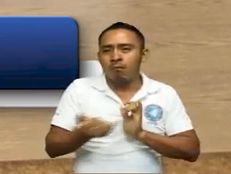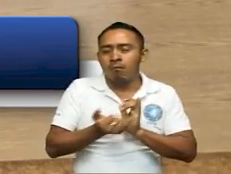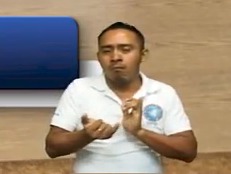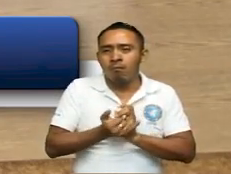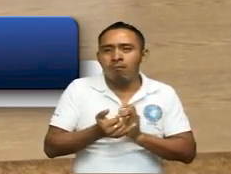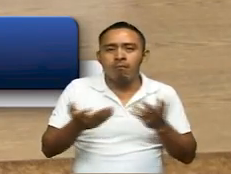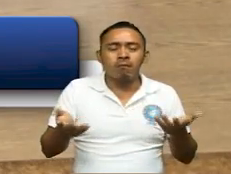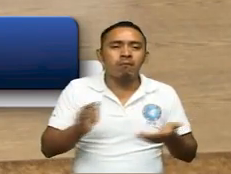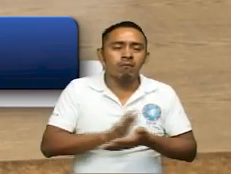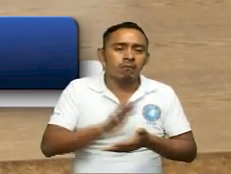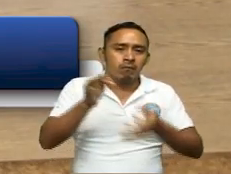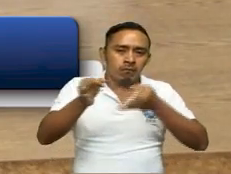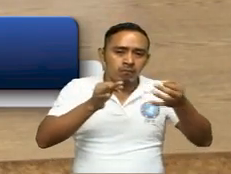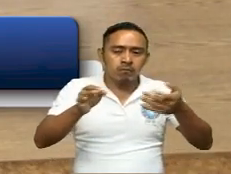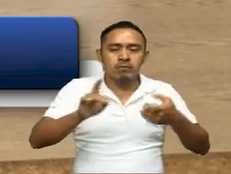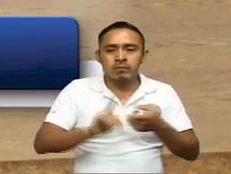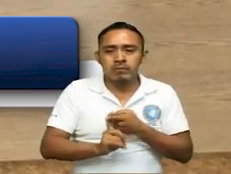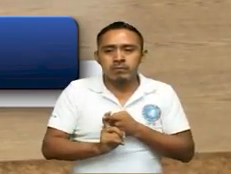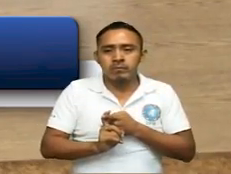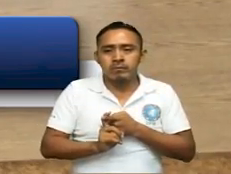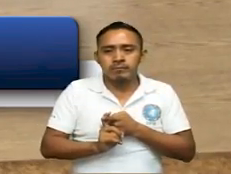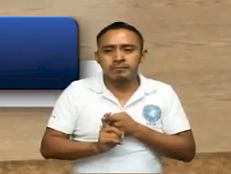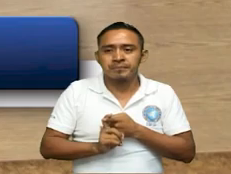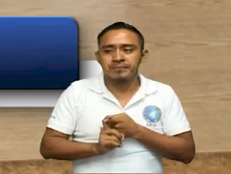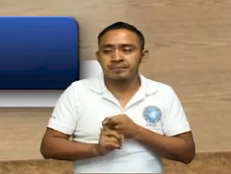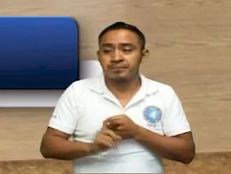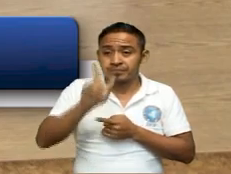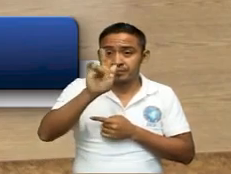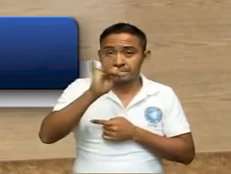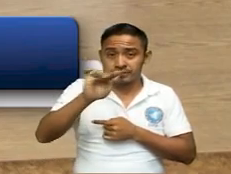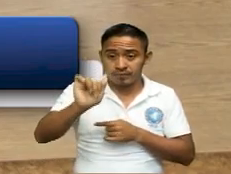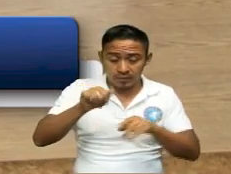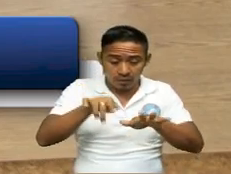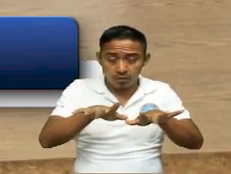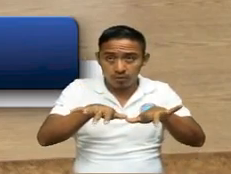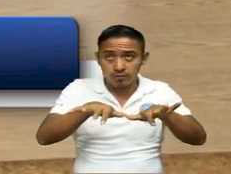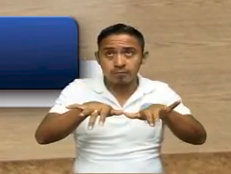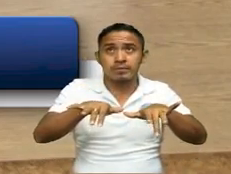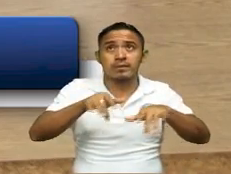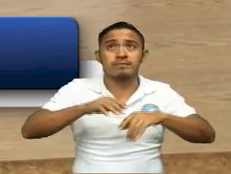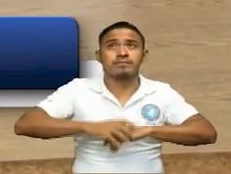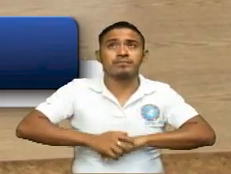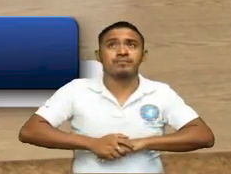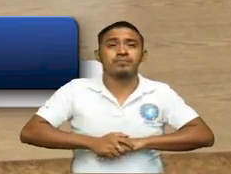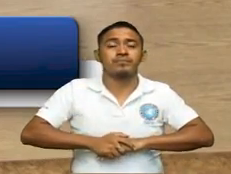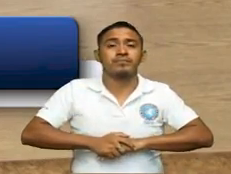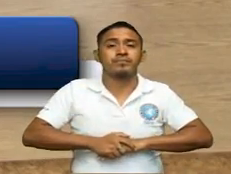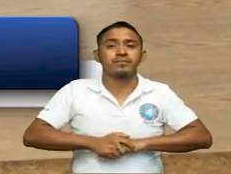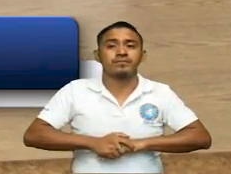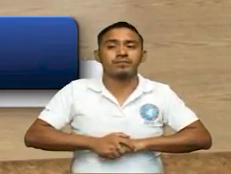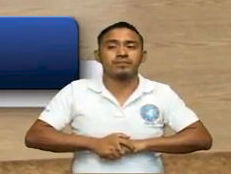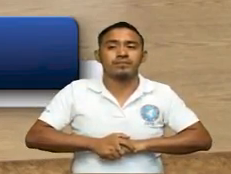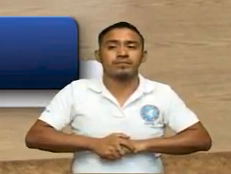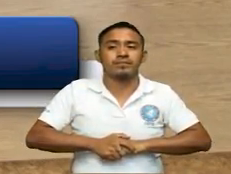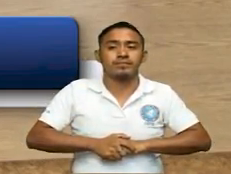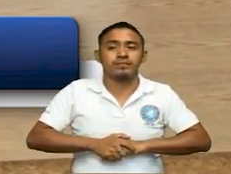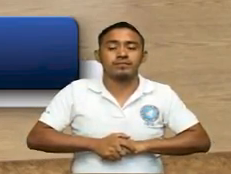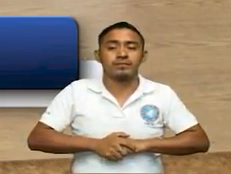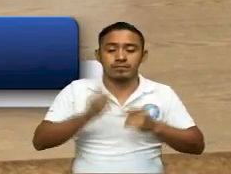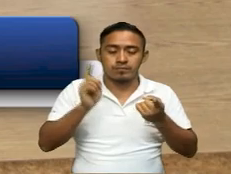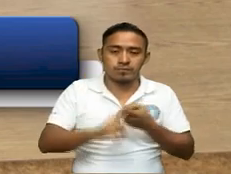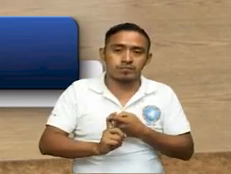¿Y cuáles son las recomendaciones? En el caso de la tiña de los pies, específicamente, que es la que mencionaste. Entonces,